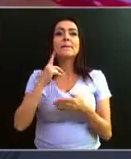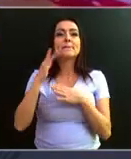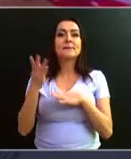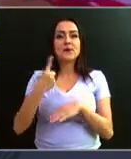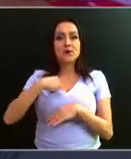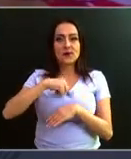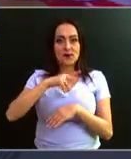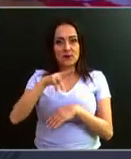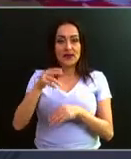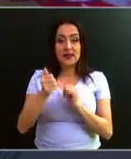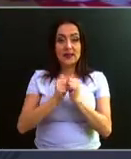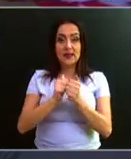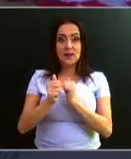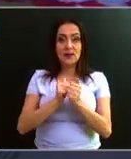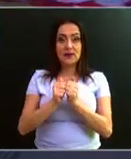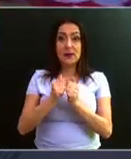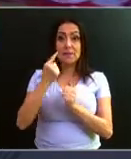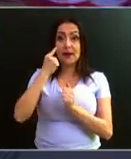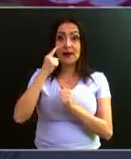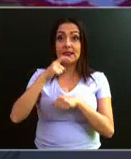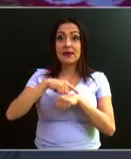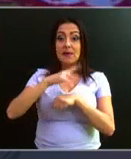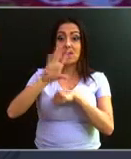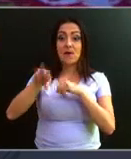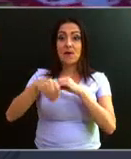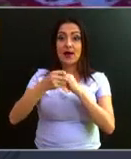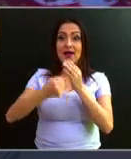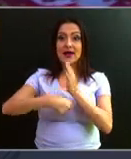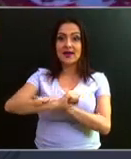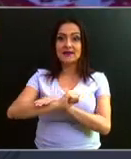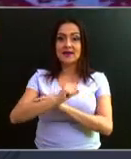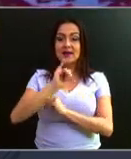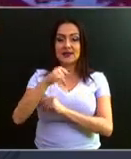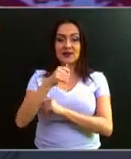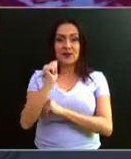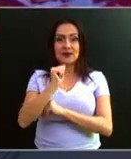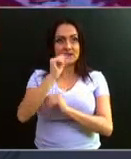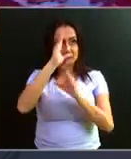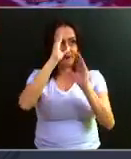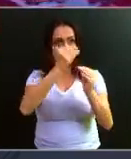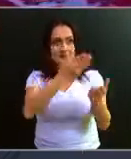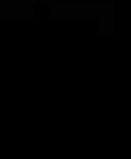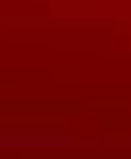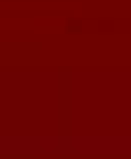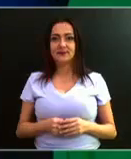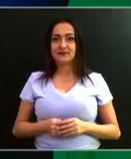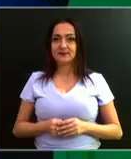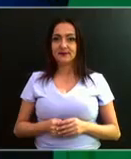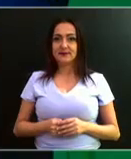nuestros compañeros de deportes para Tiempo Extra. Jason Arce nos amplía. Jason.